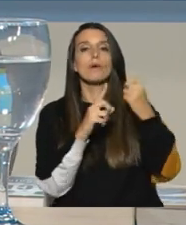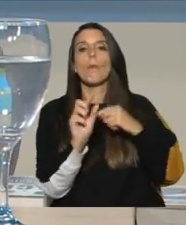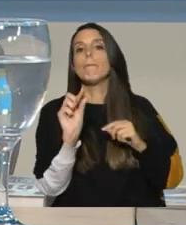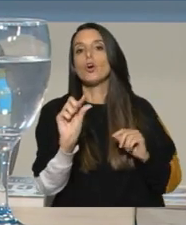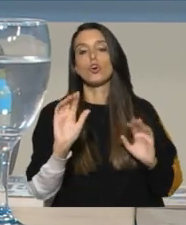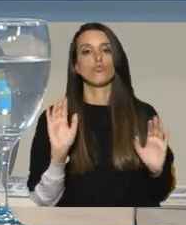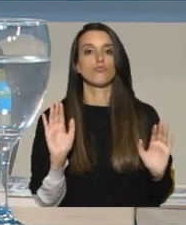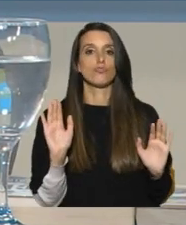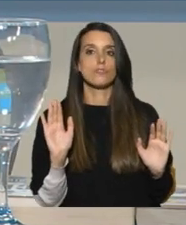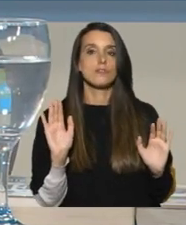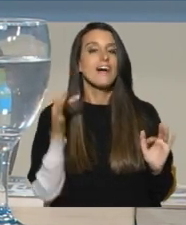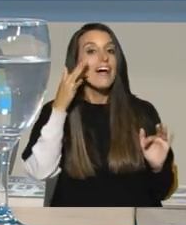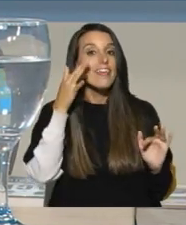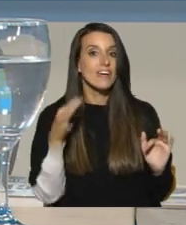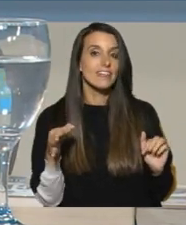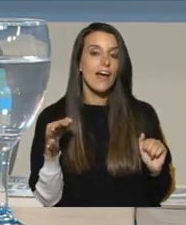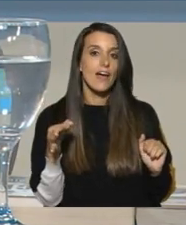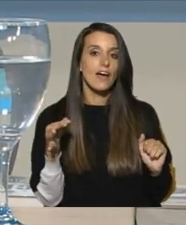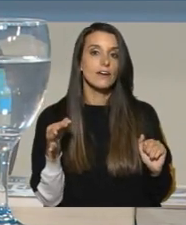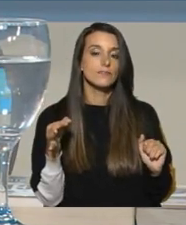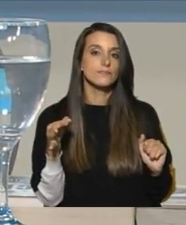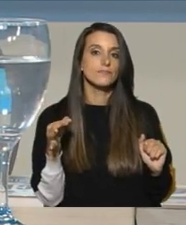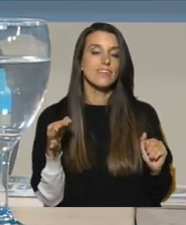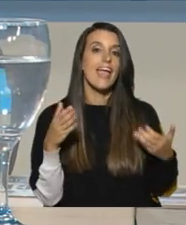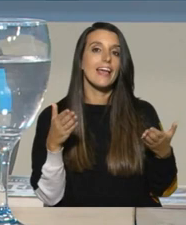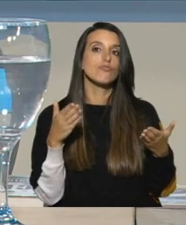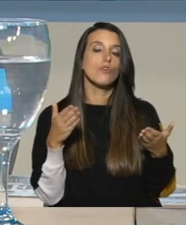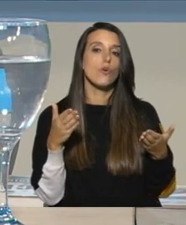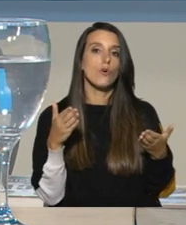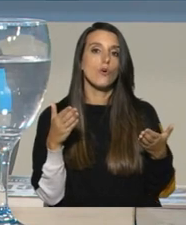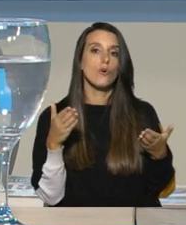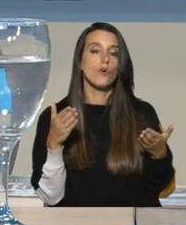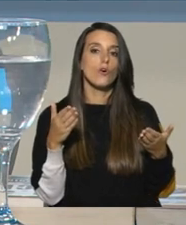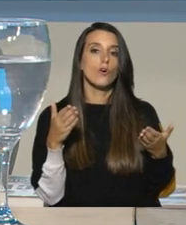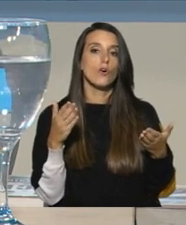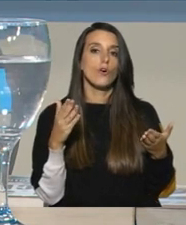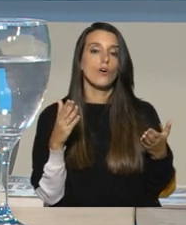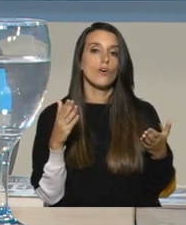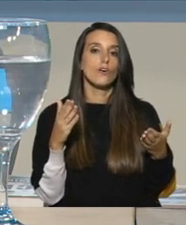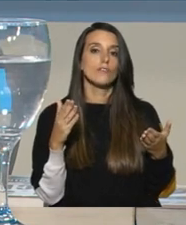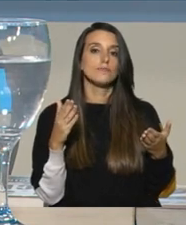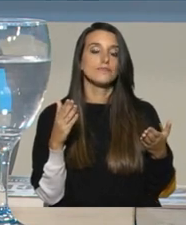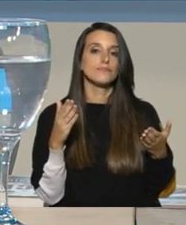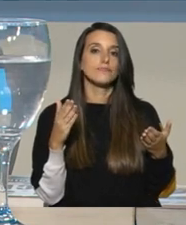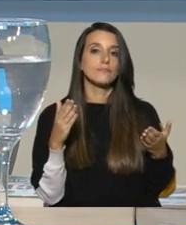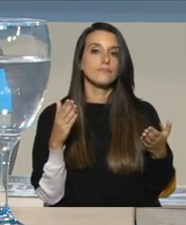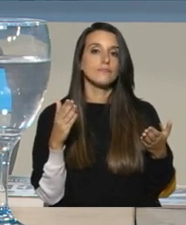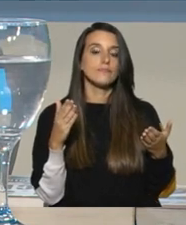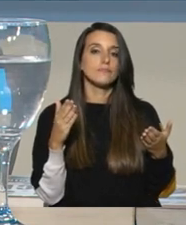pocos. Y que la verdad, eso hace que nosotros nos sintamos...